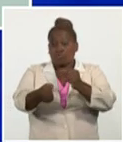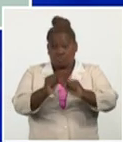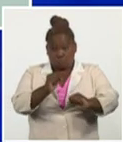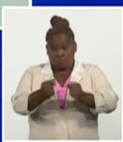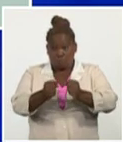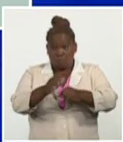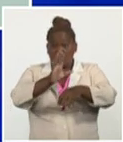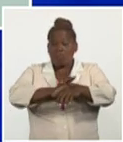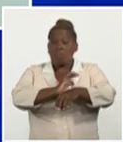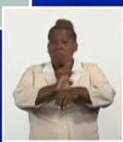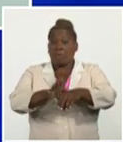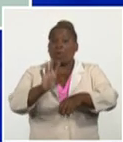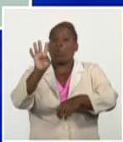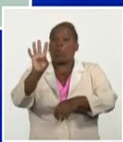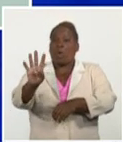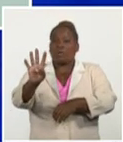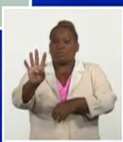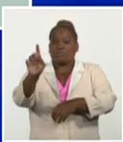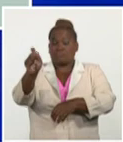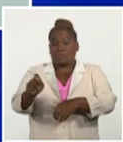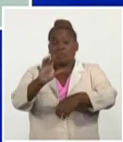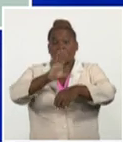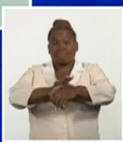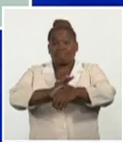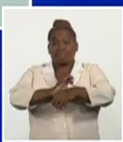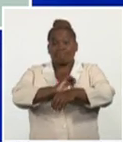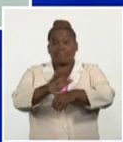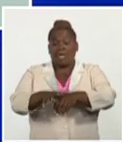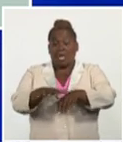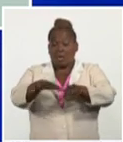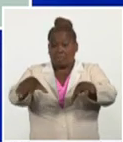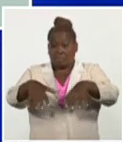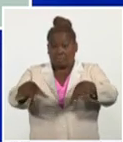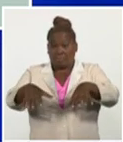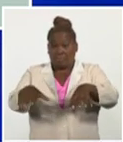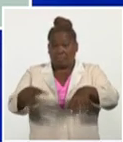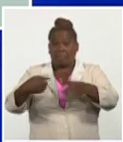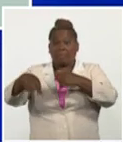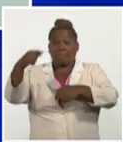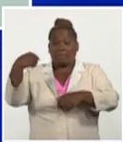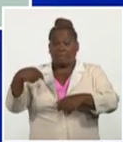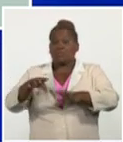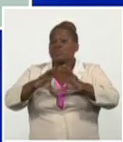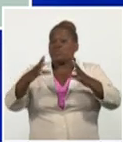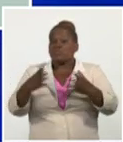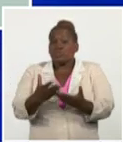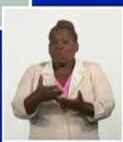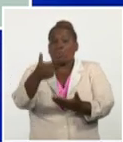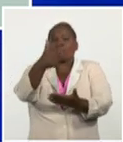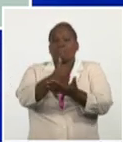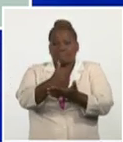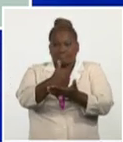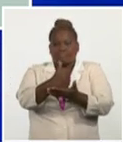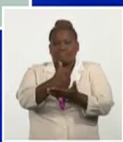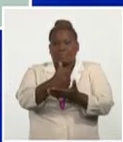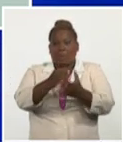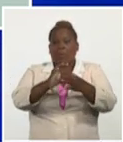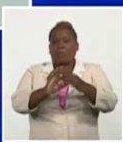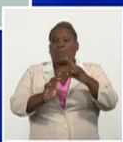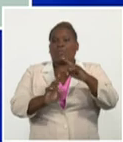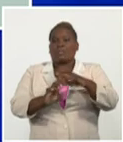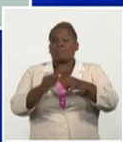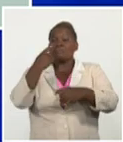con 4 casos autóctonos ayer, pues realmente todos en el municipio cabecera, pues realmente